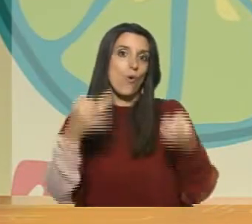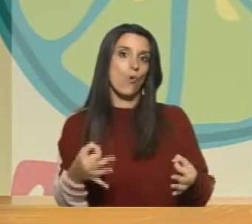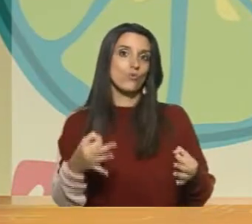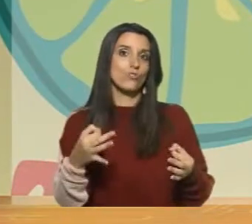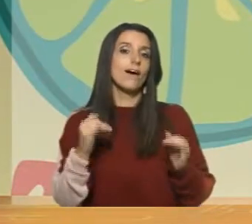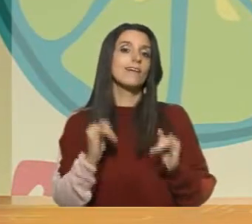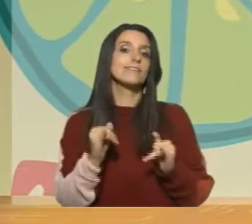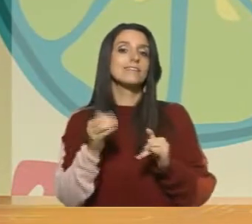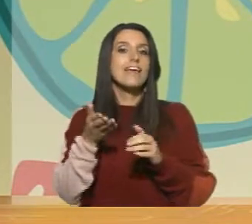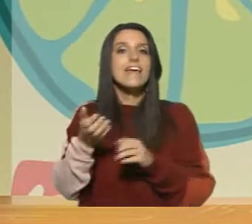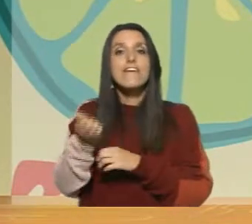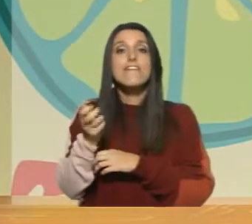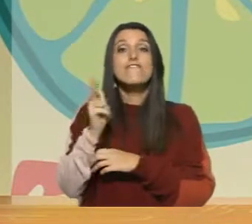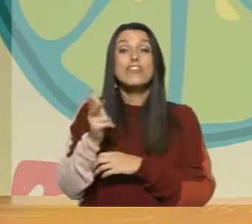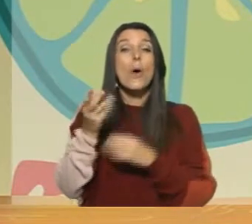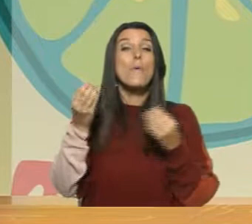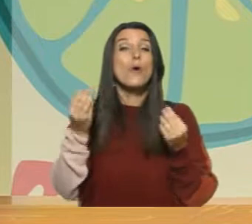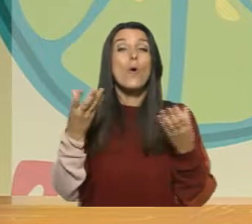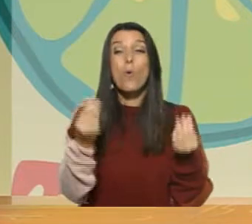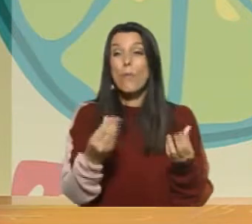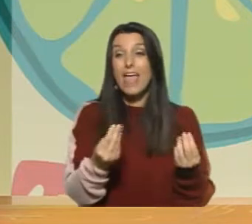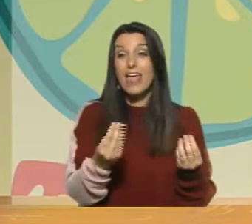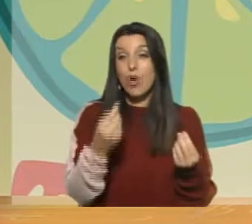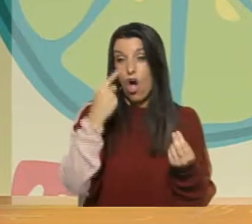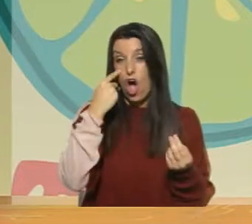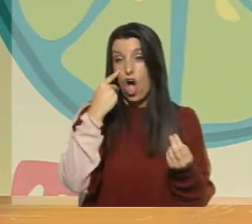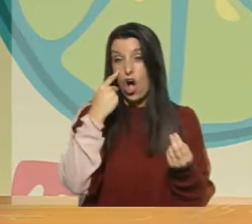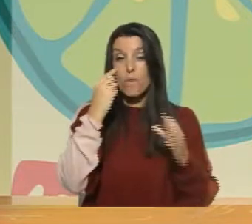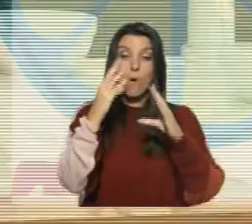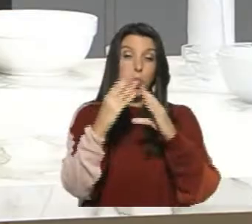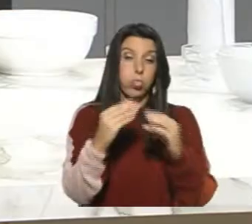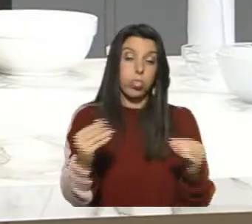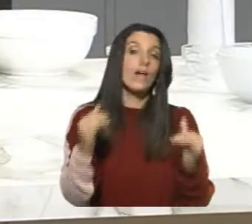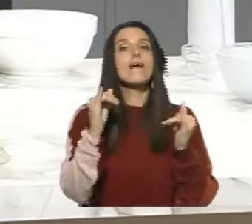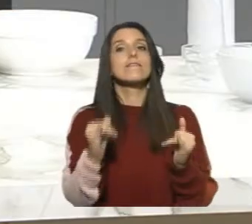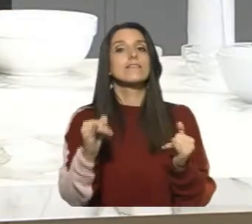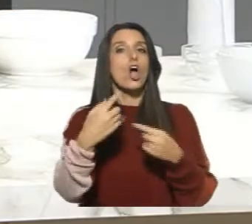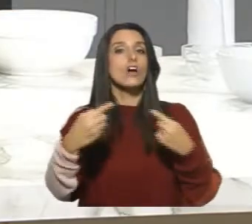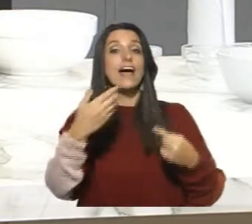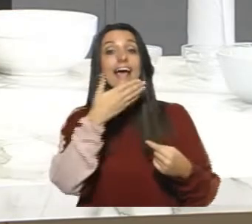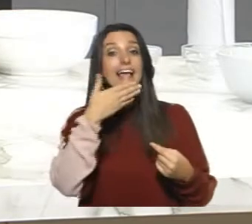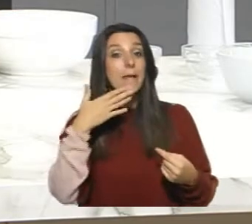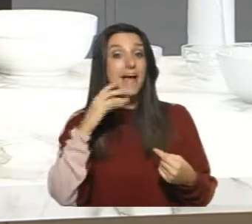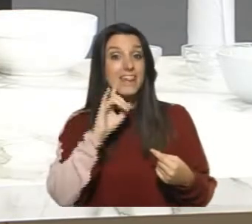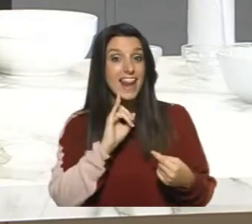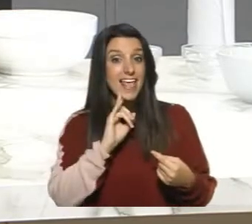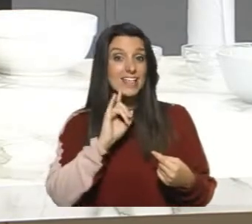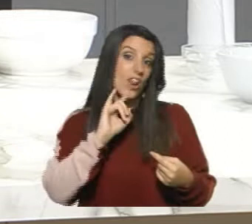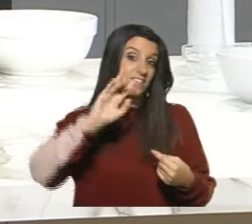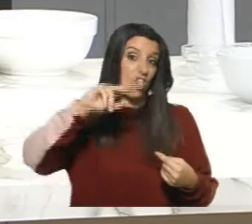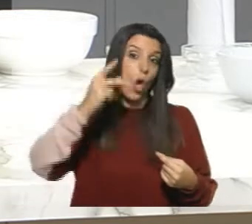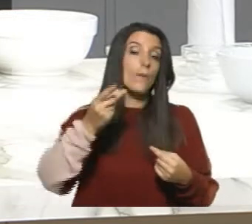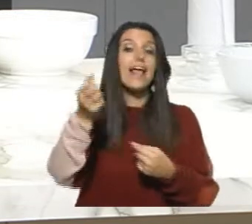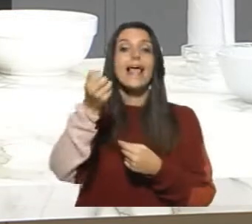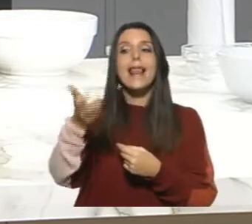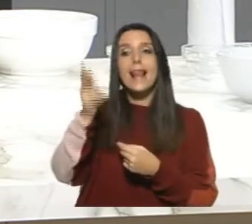Para que se conserve. Que se conserve, porque también al haber humedad hay que tener cuidado también. Sí, ¿no? Igual todas las cosas que son con crema de leche, siempre está bueno que la conserves en la heladera porque